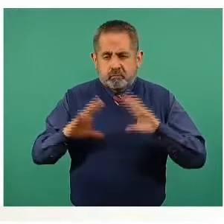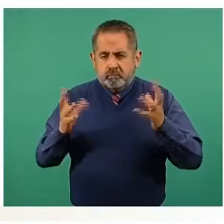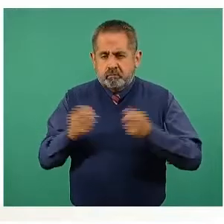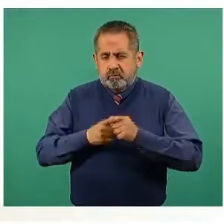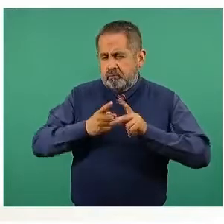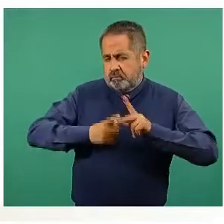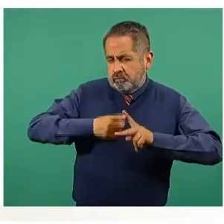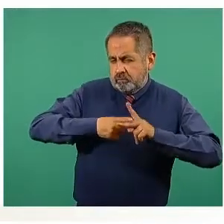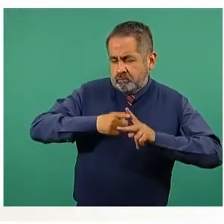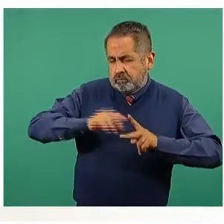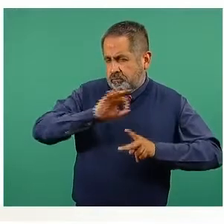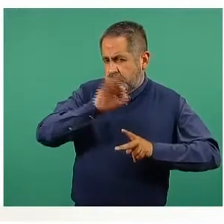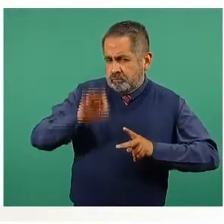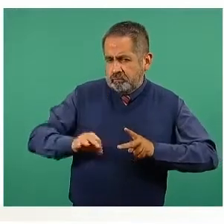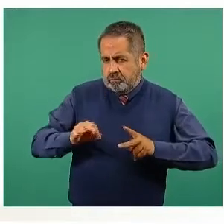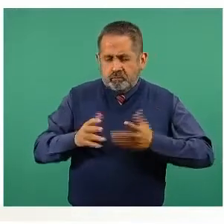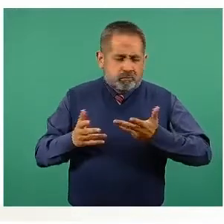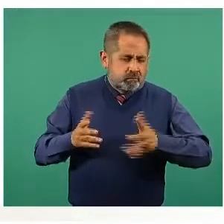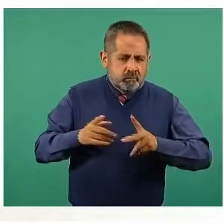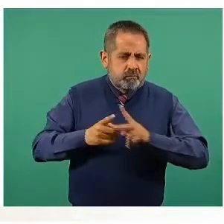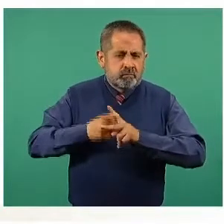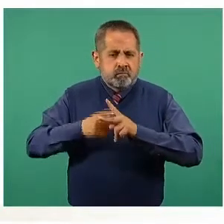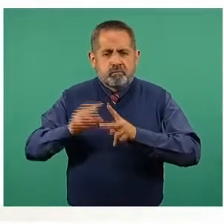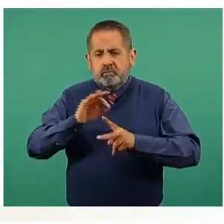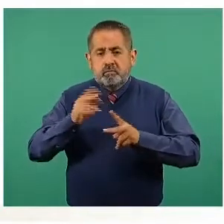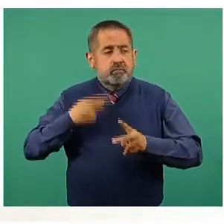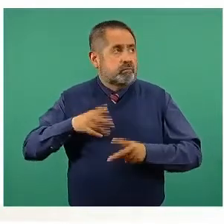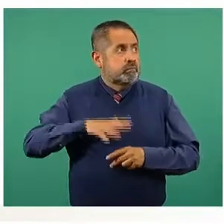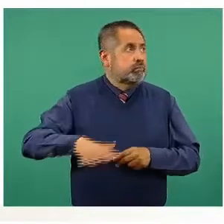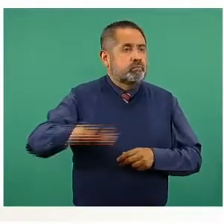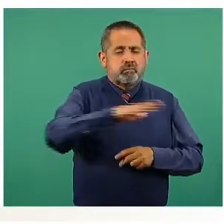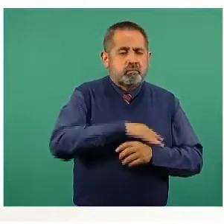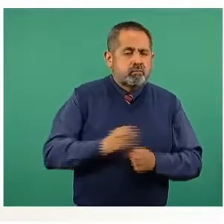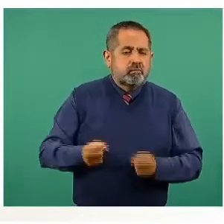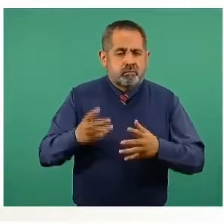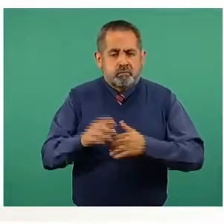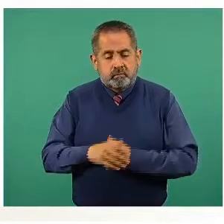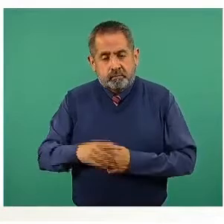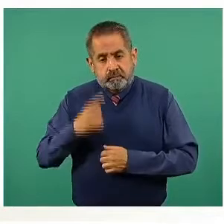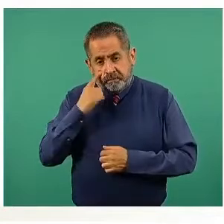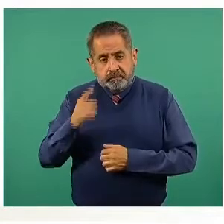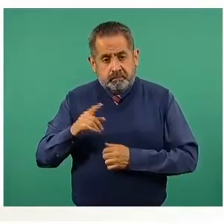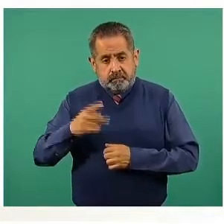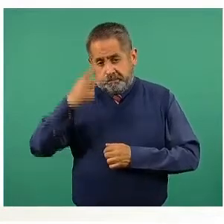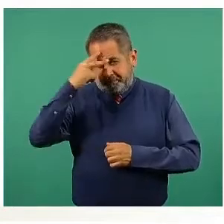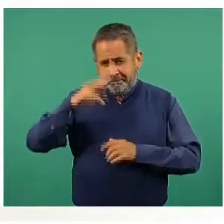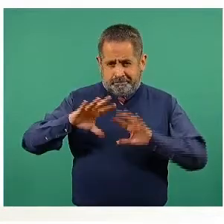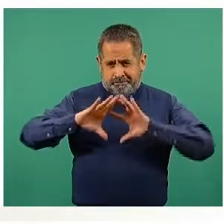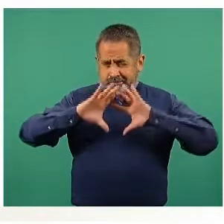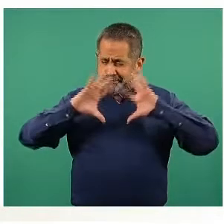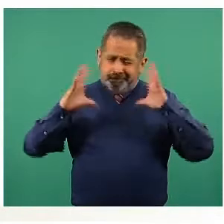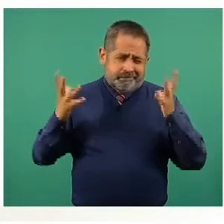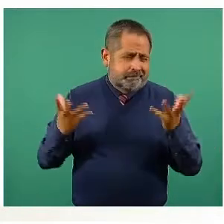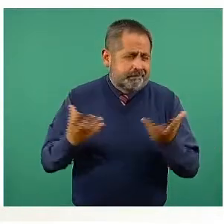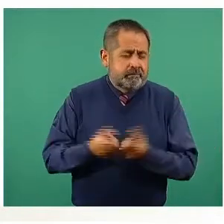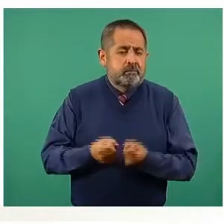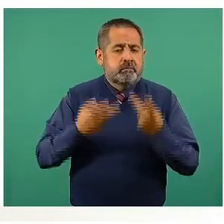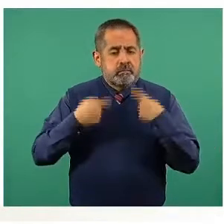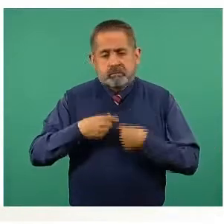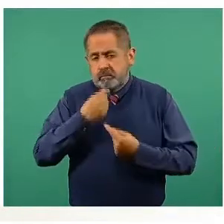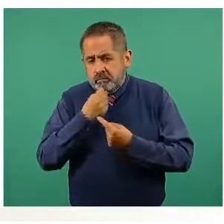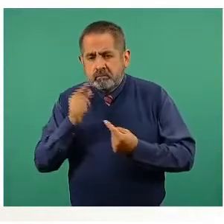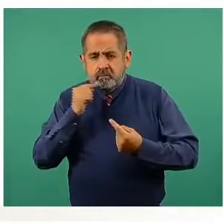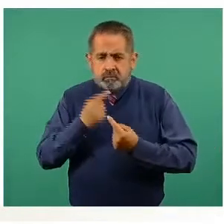al porcentaje o como porcentaje de la población. Esto es la población total de México, considerando